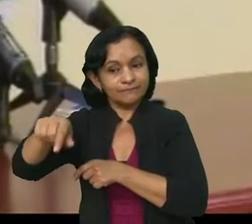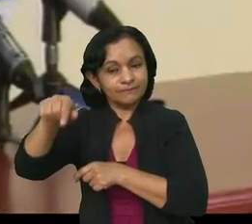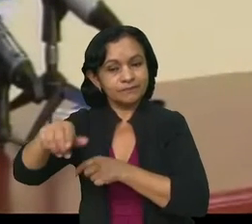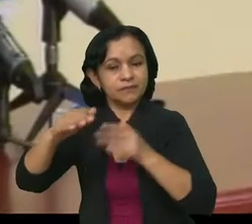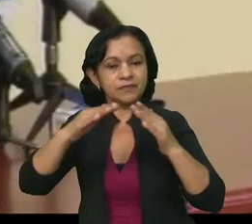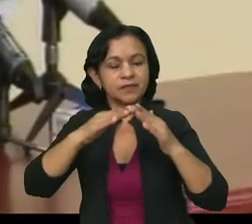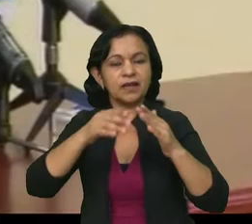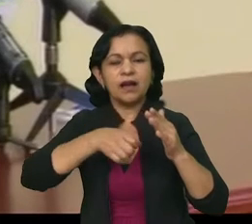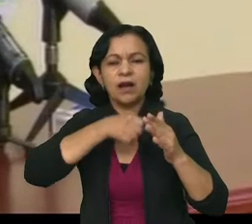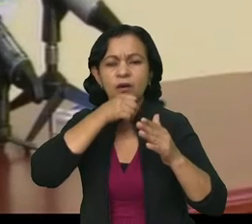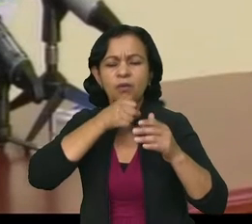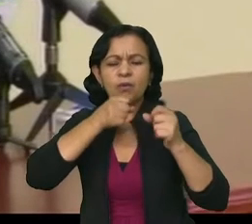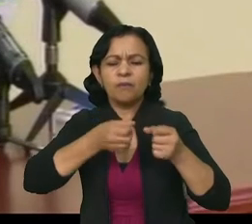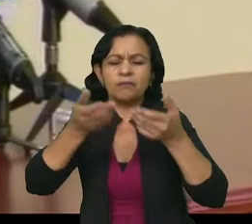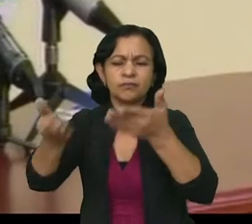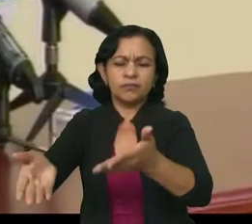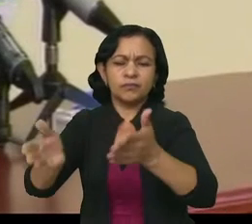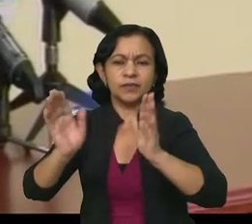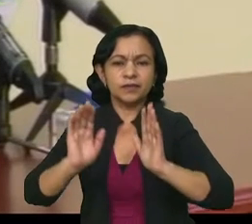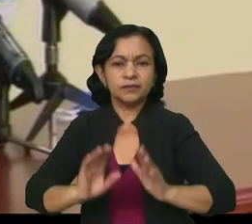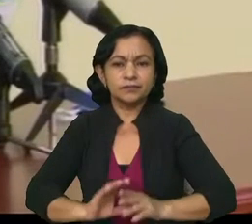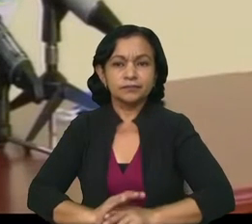Matagalpa.